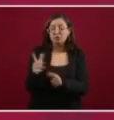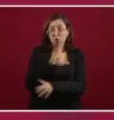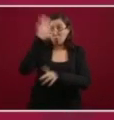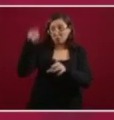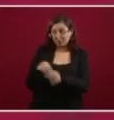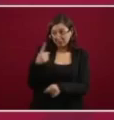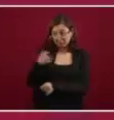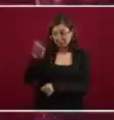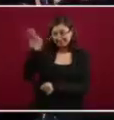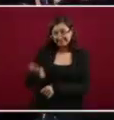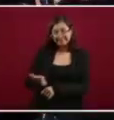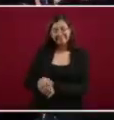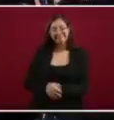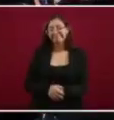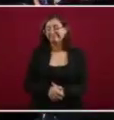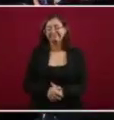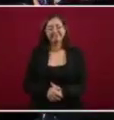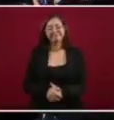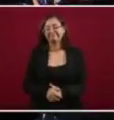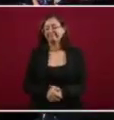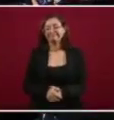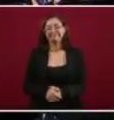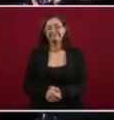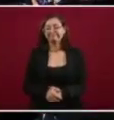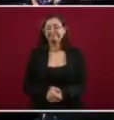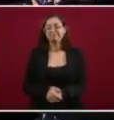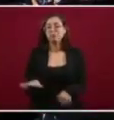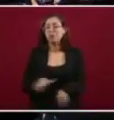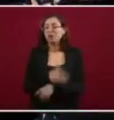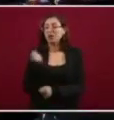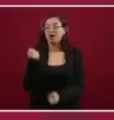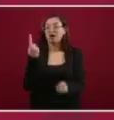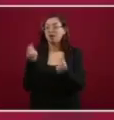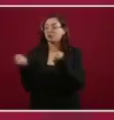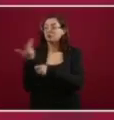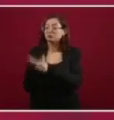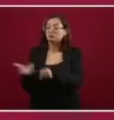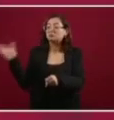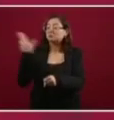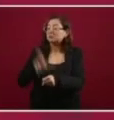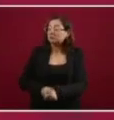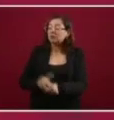hay hospitales que ya no conviene